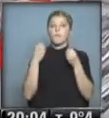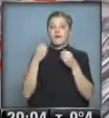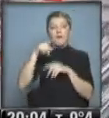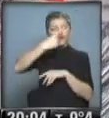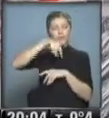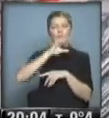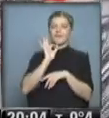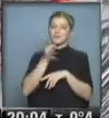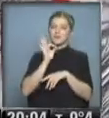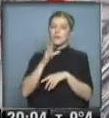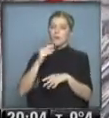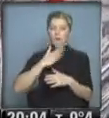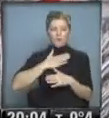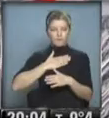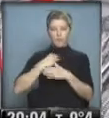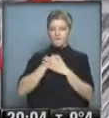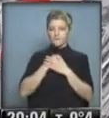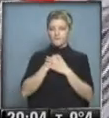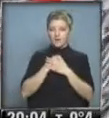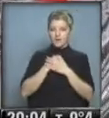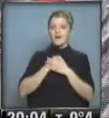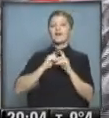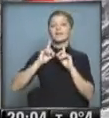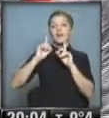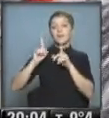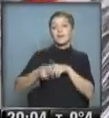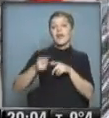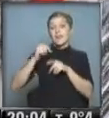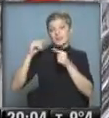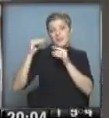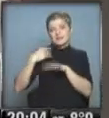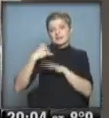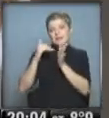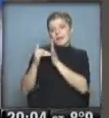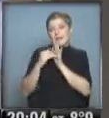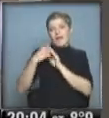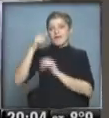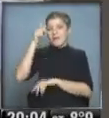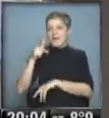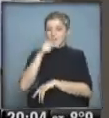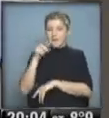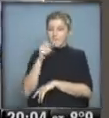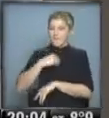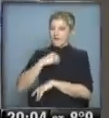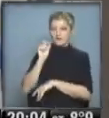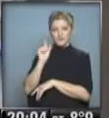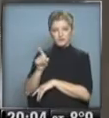sabemos que nuestra fe también tiene la fuente en la fe del Papa, que es sucesor de Pedro. Y en